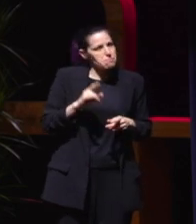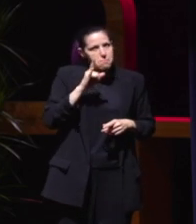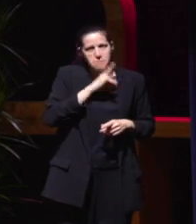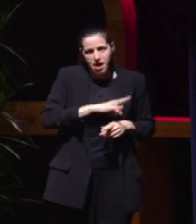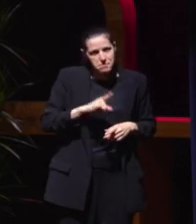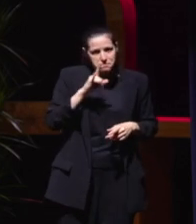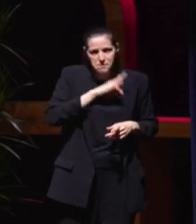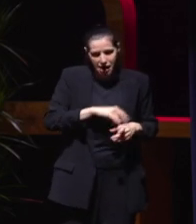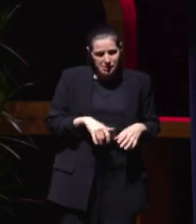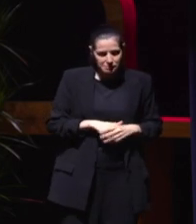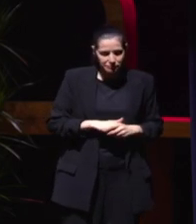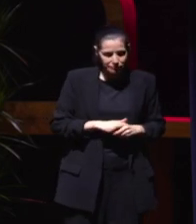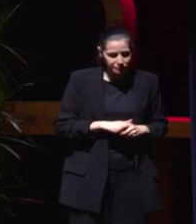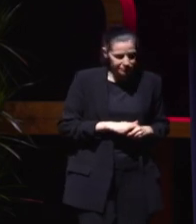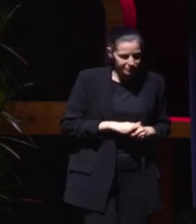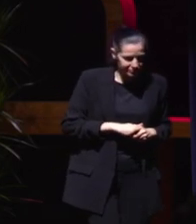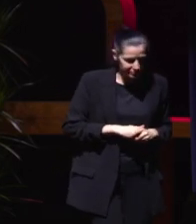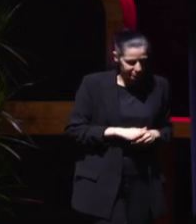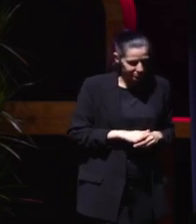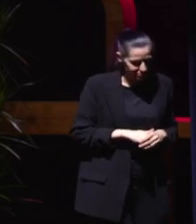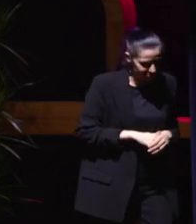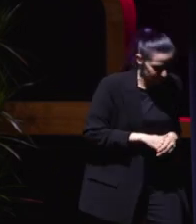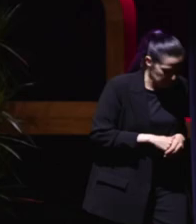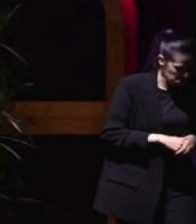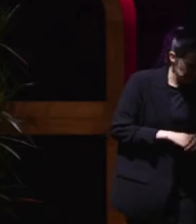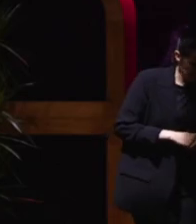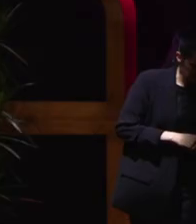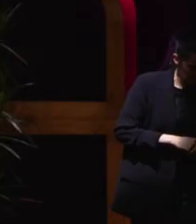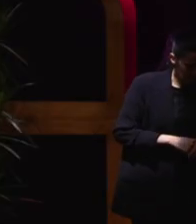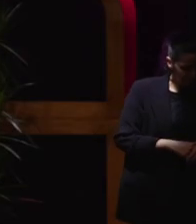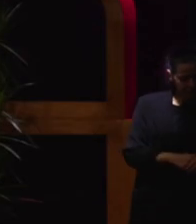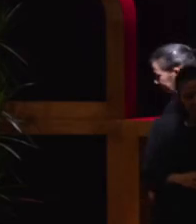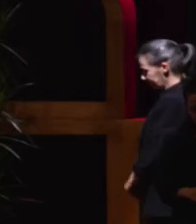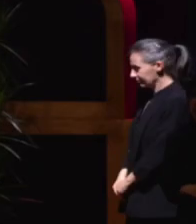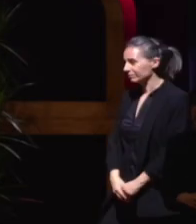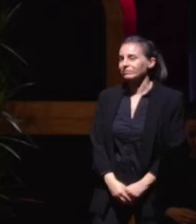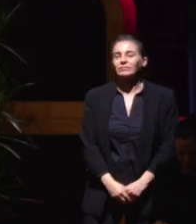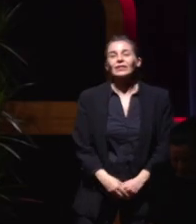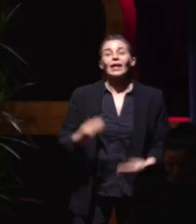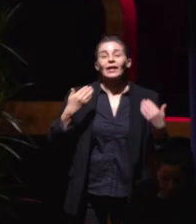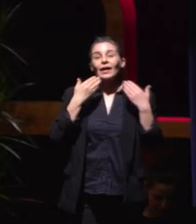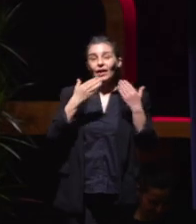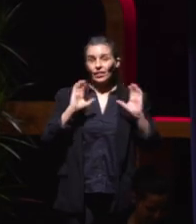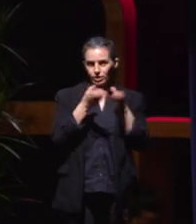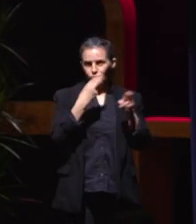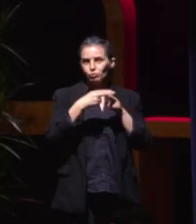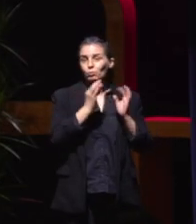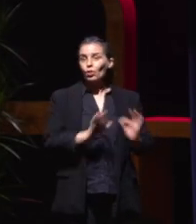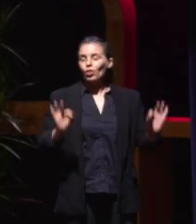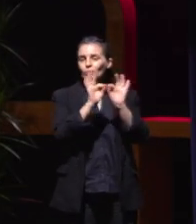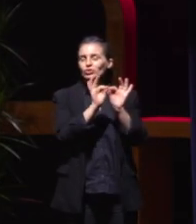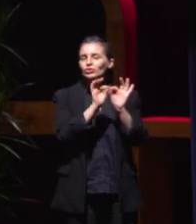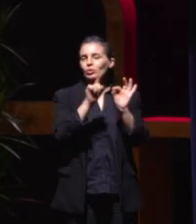todo mal pero gracias a ellos de repente en la redacción te decían hombre pues